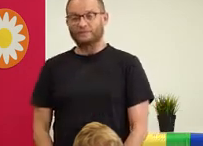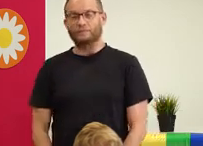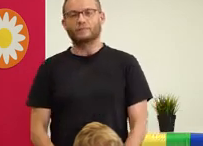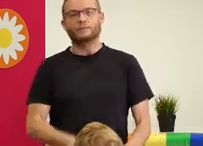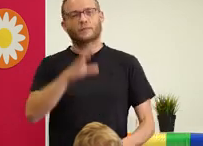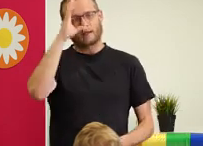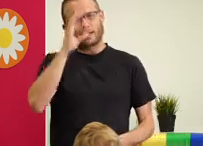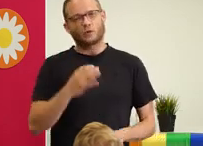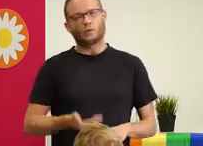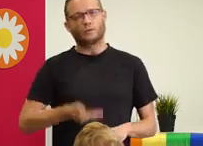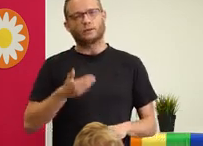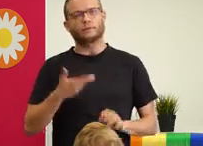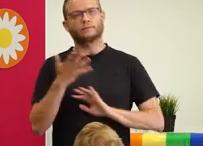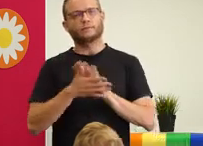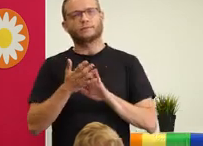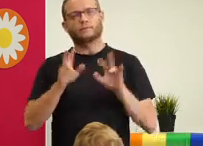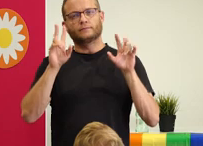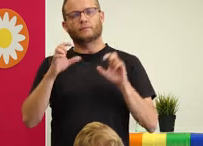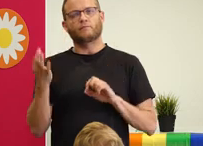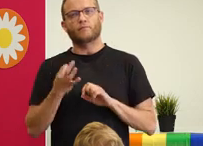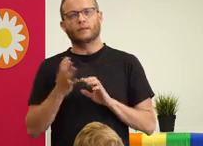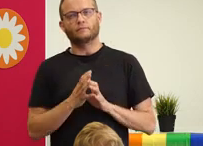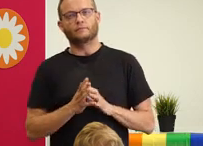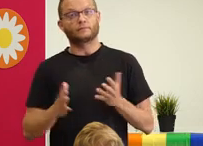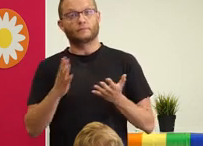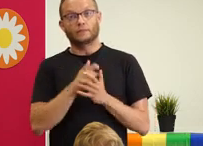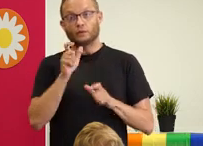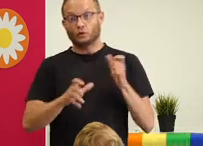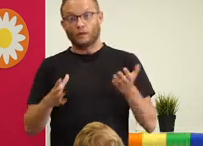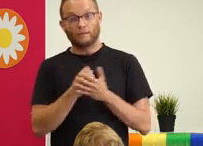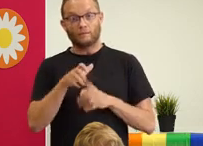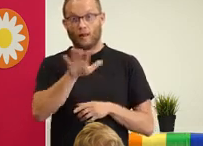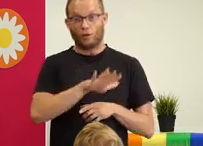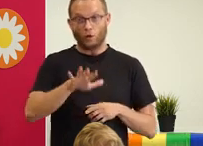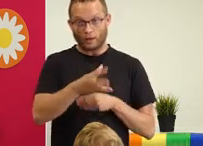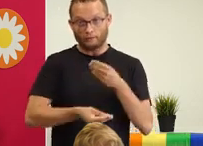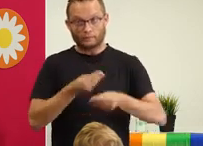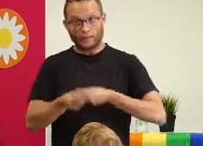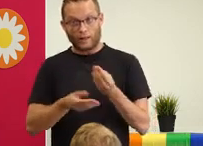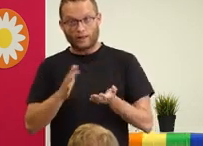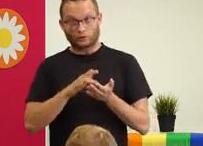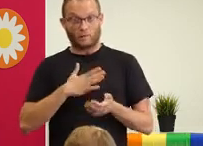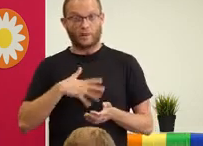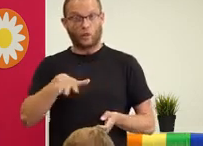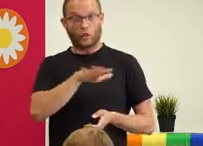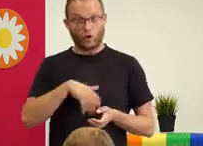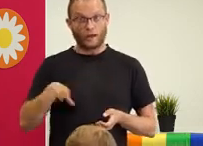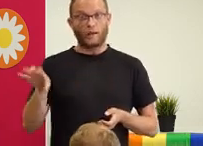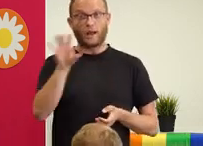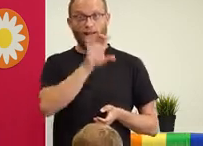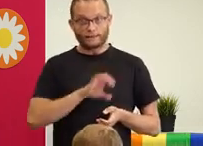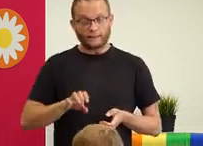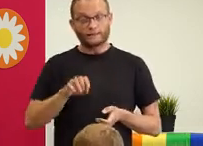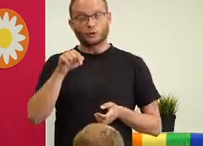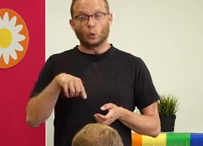Creo que es muy importante mencionar que todo lo que está pasando en la zona mi zona, ¿no? Los países del sur y